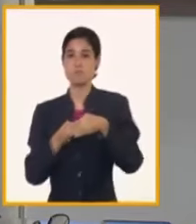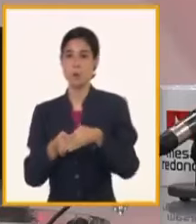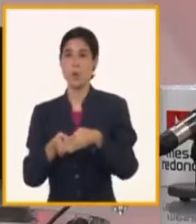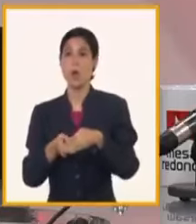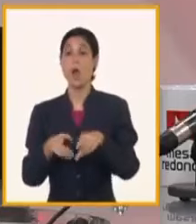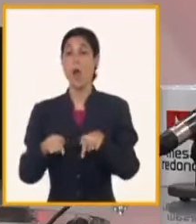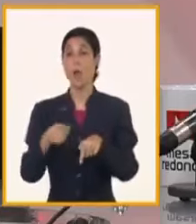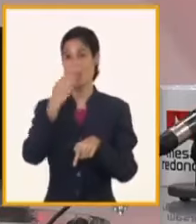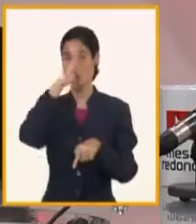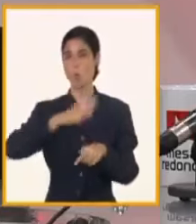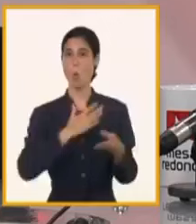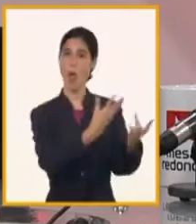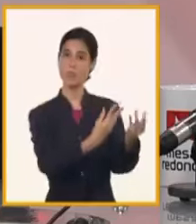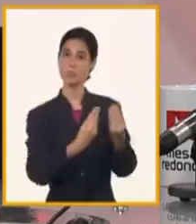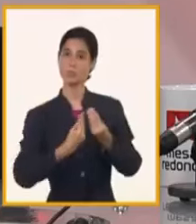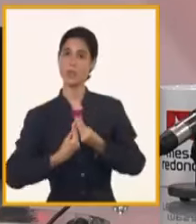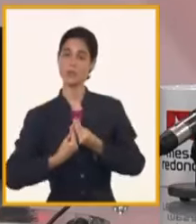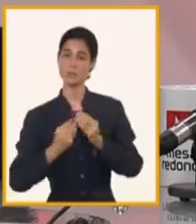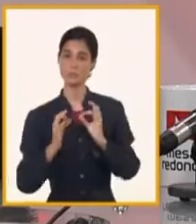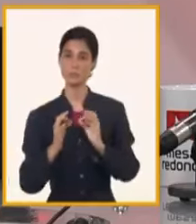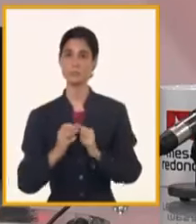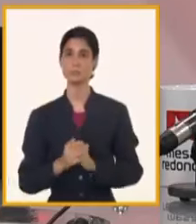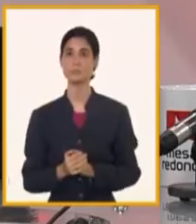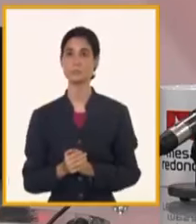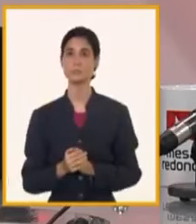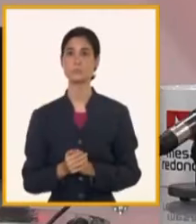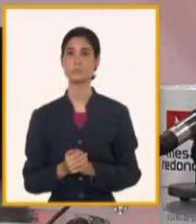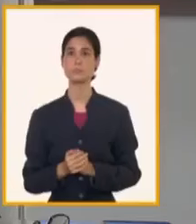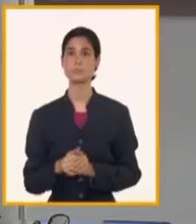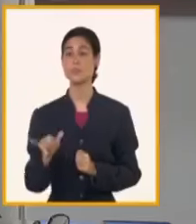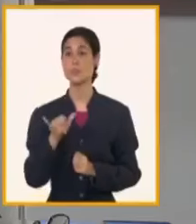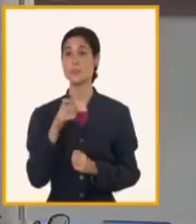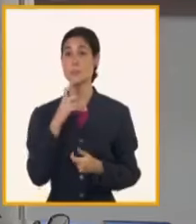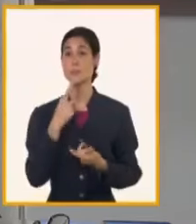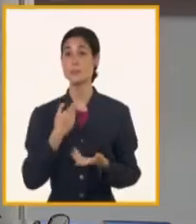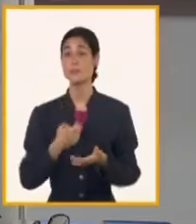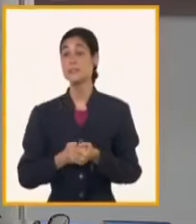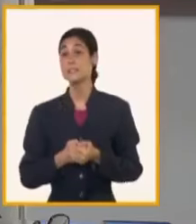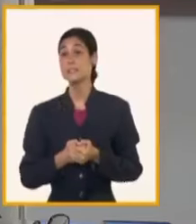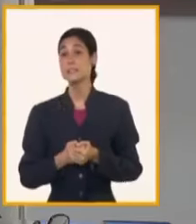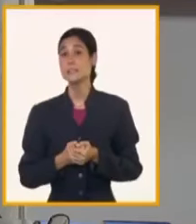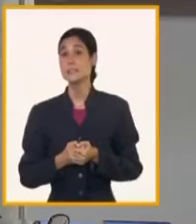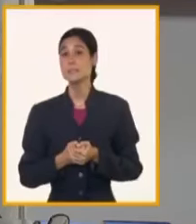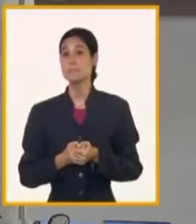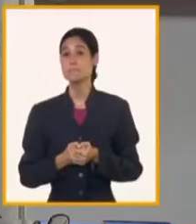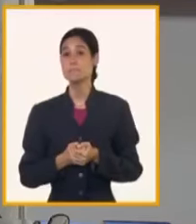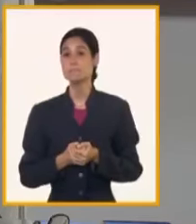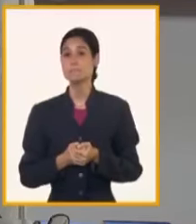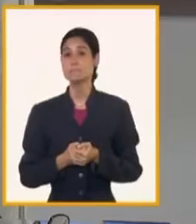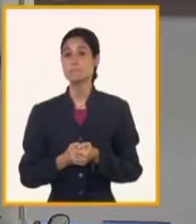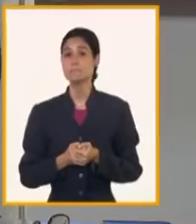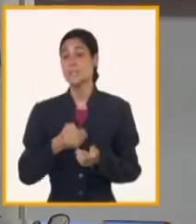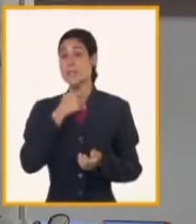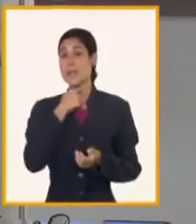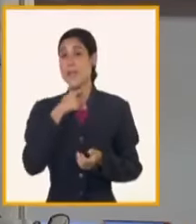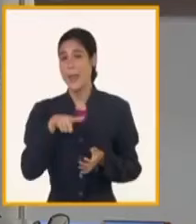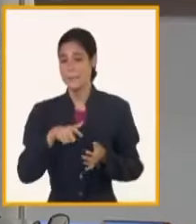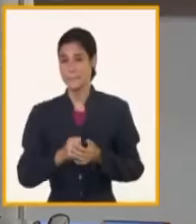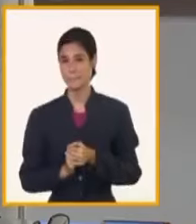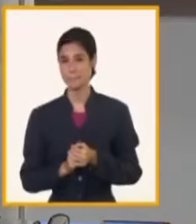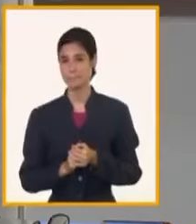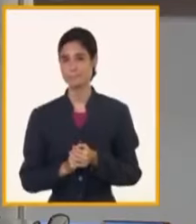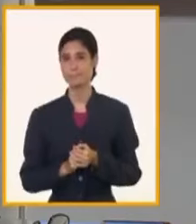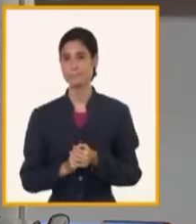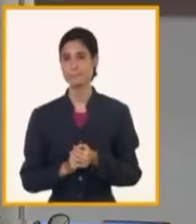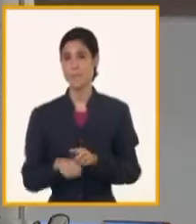pero usted también piensa en otra dimensión de la generación Por supuesto que sí nunca eh dec No primero esto